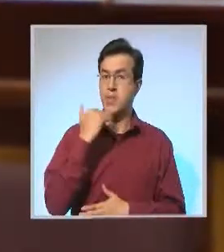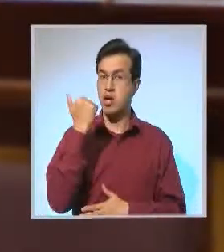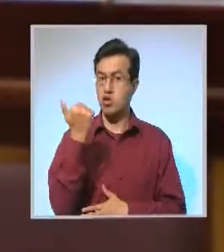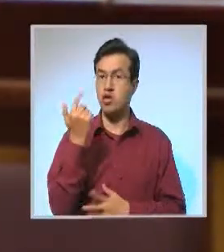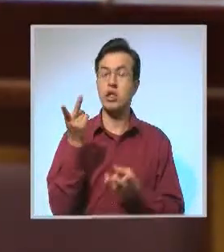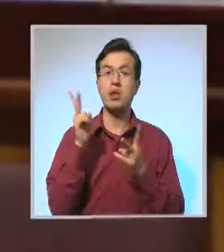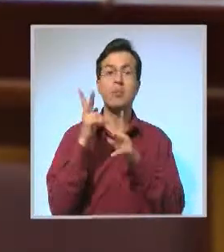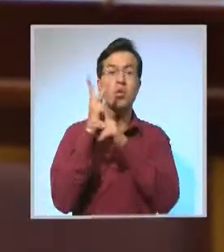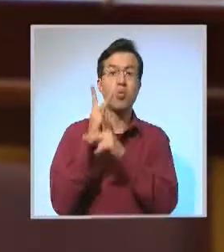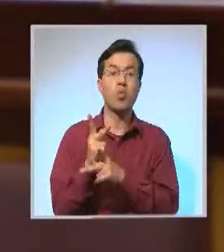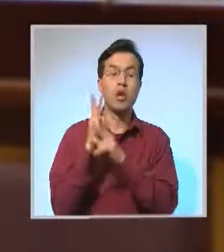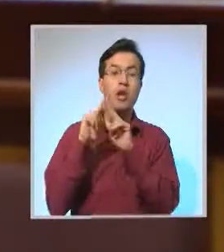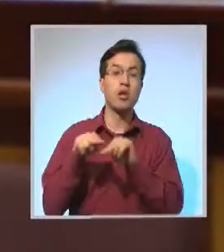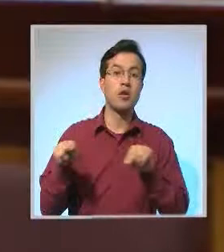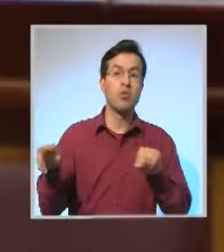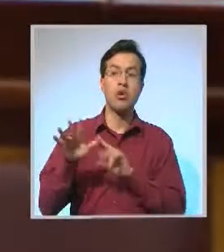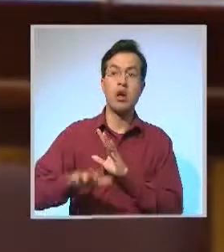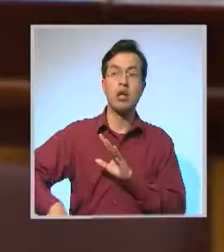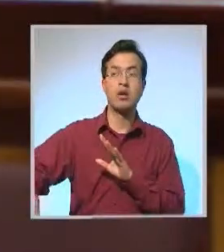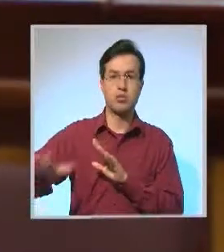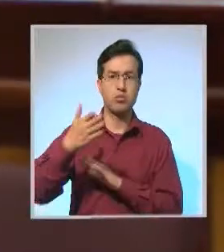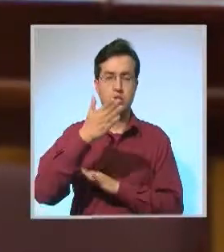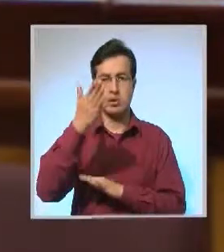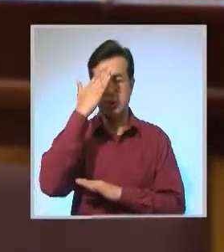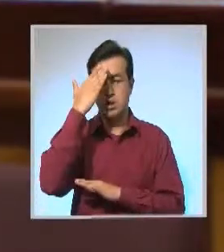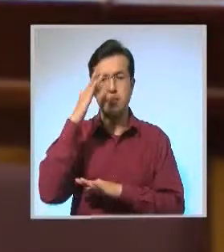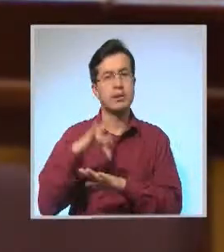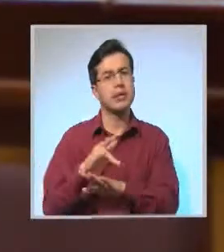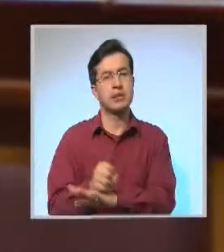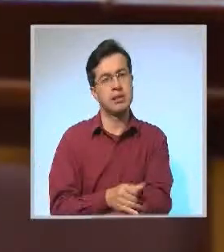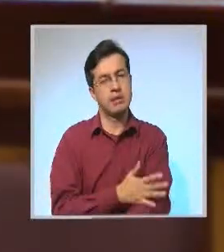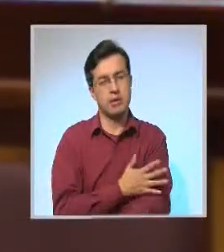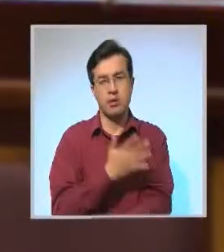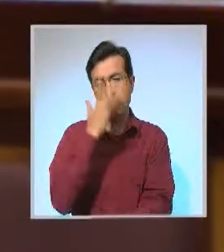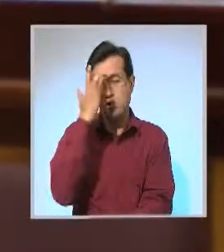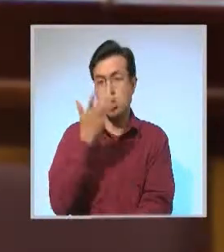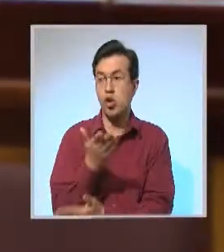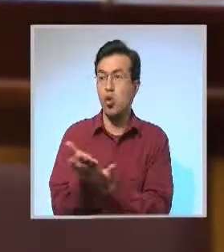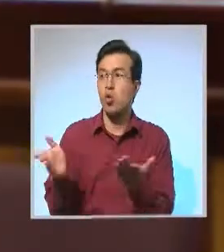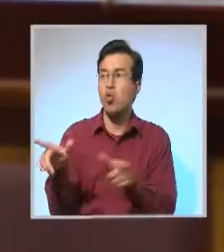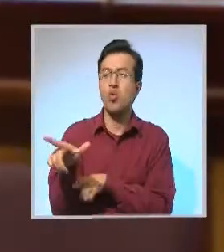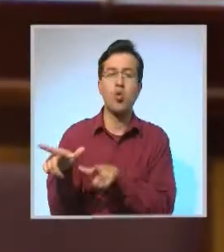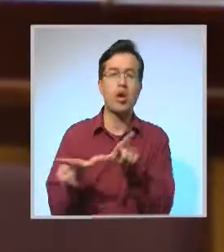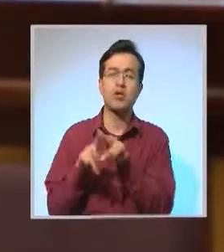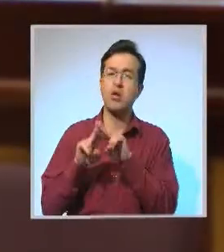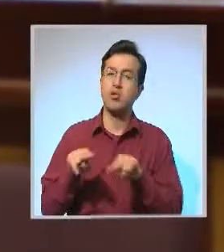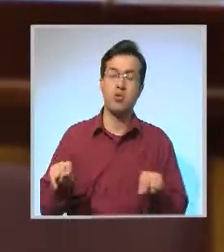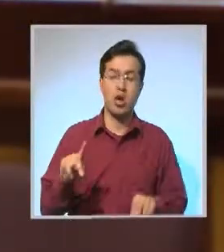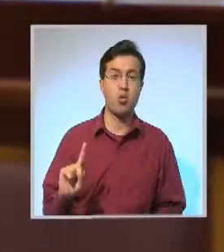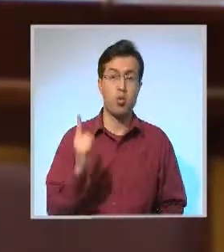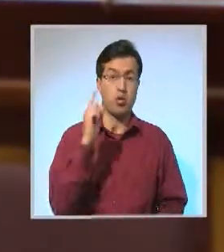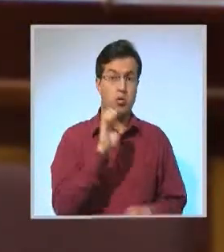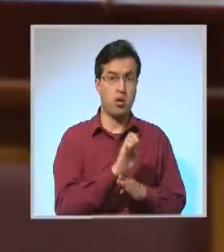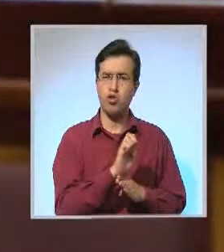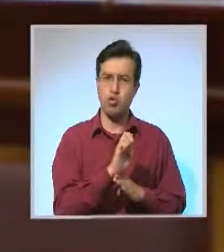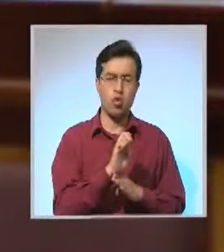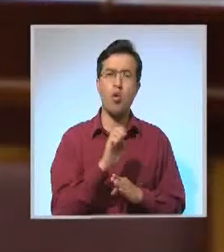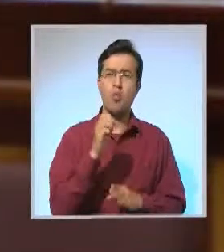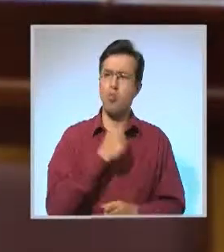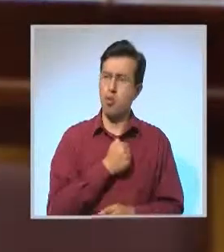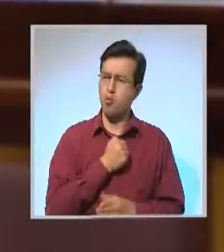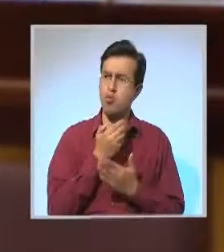conservar el ecosistema que es muy sensible en razón de que es un patrimonio natural no sólo del país sino de la humanidad